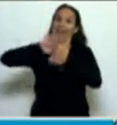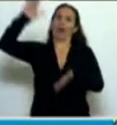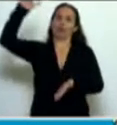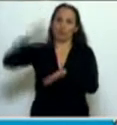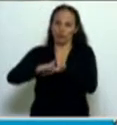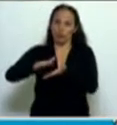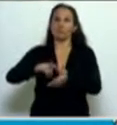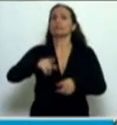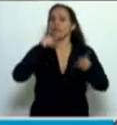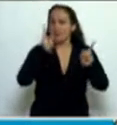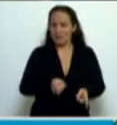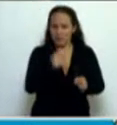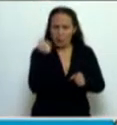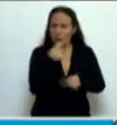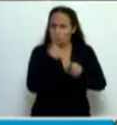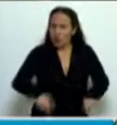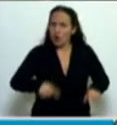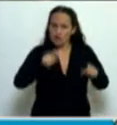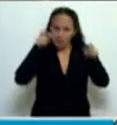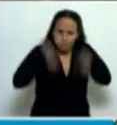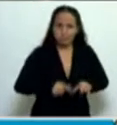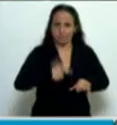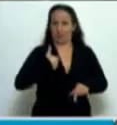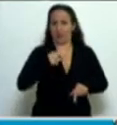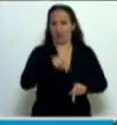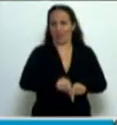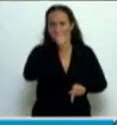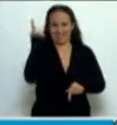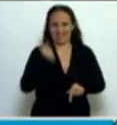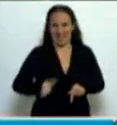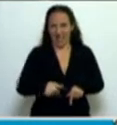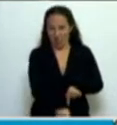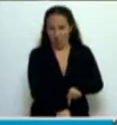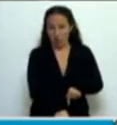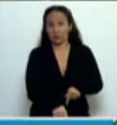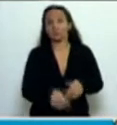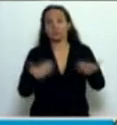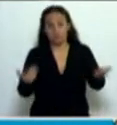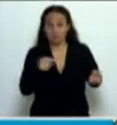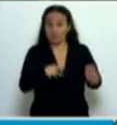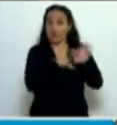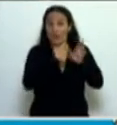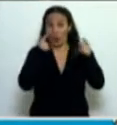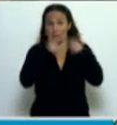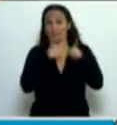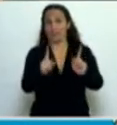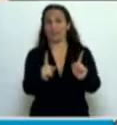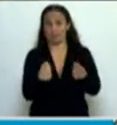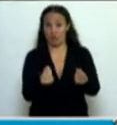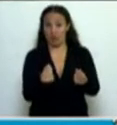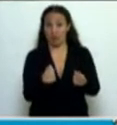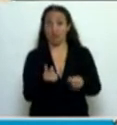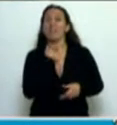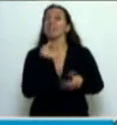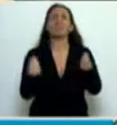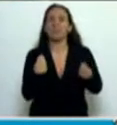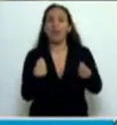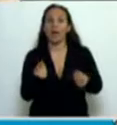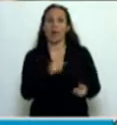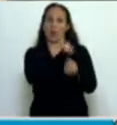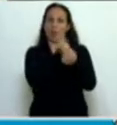mil millones a aproximadamente más de 530 mil millones en la actualidad. Es muy bueno que el Estado,